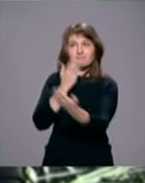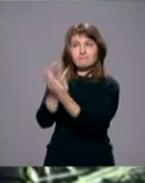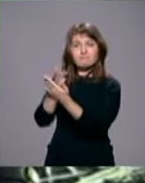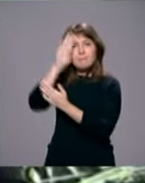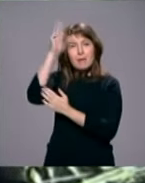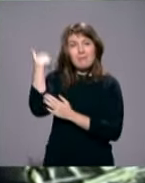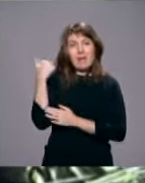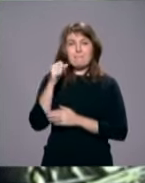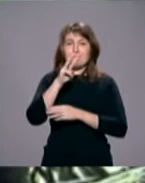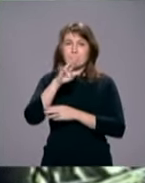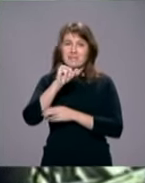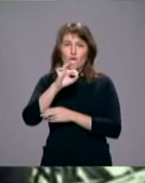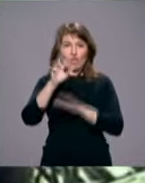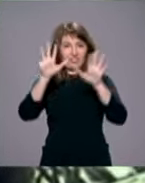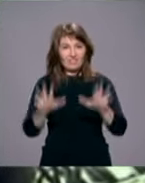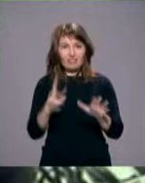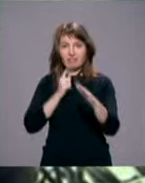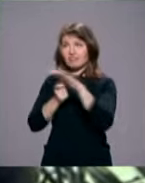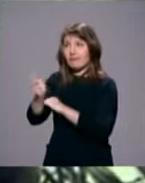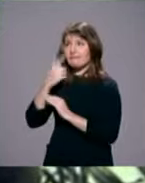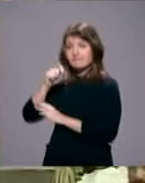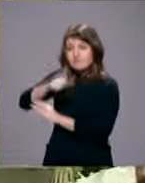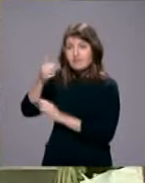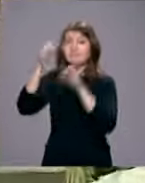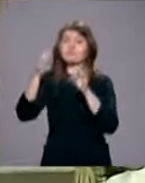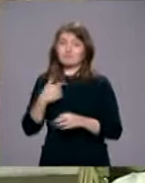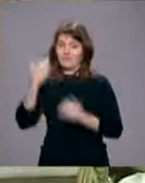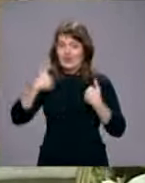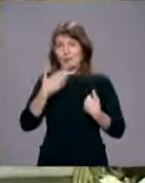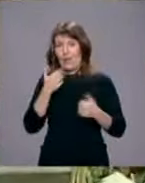ante quien se presentó como el apóstol de la eucaristía